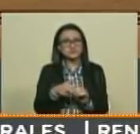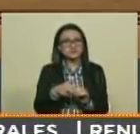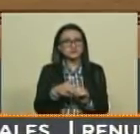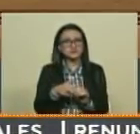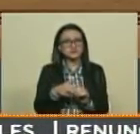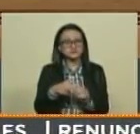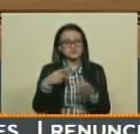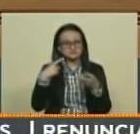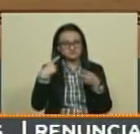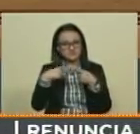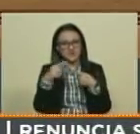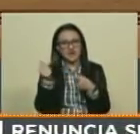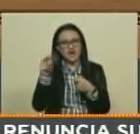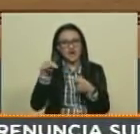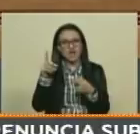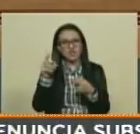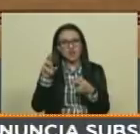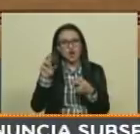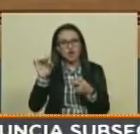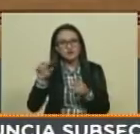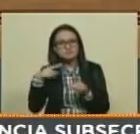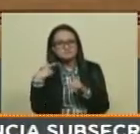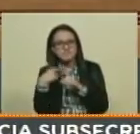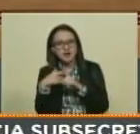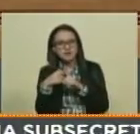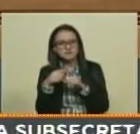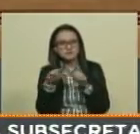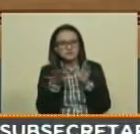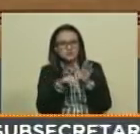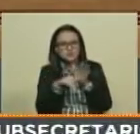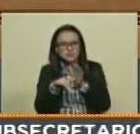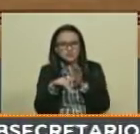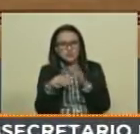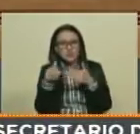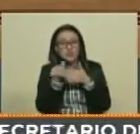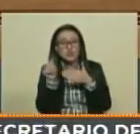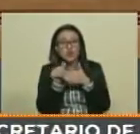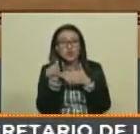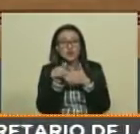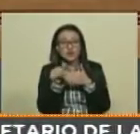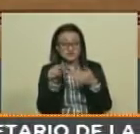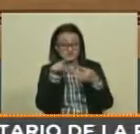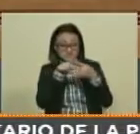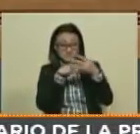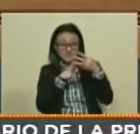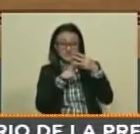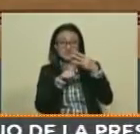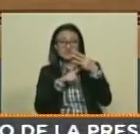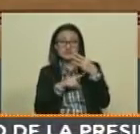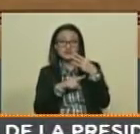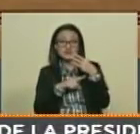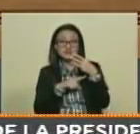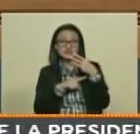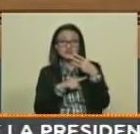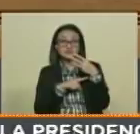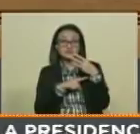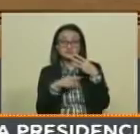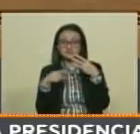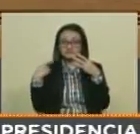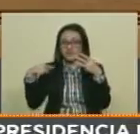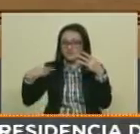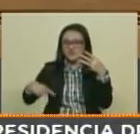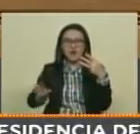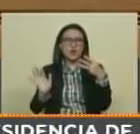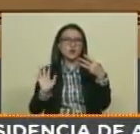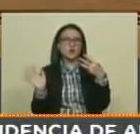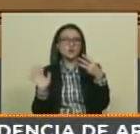Andorra y Cadivis en COEX. Solamente en estas 3 tramas, solamente. No voy a incluir otras que también tienen que